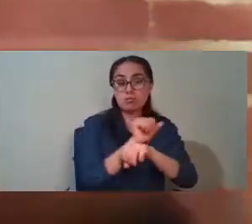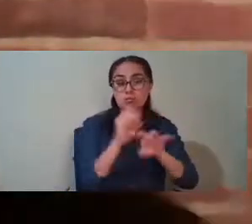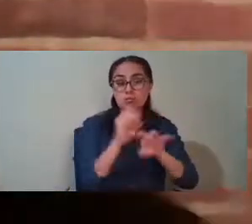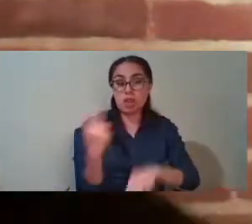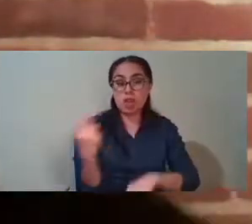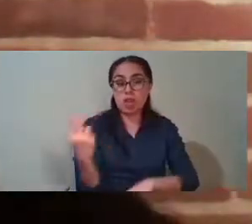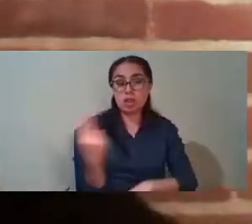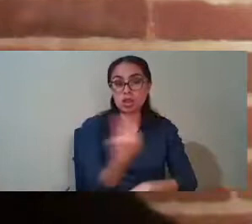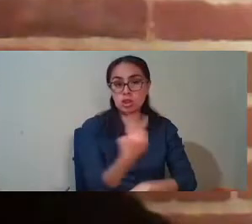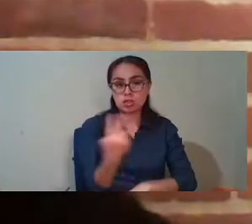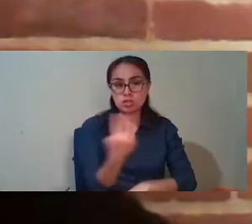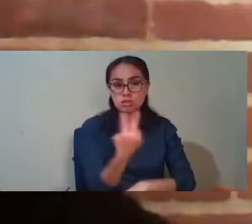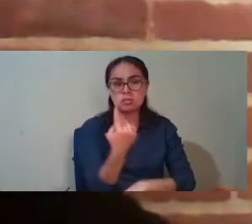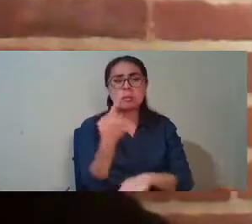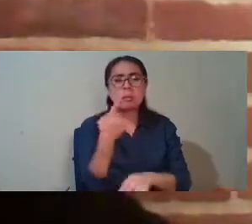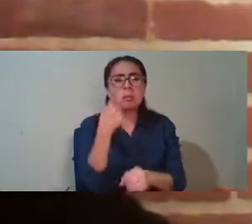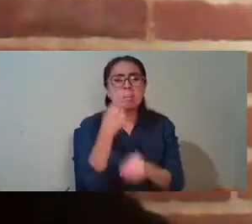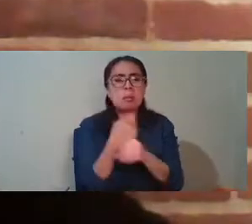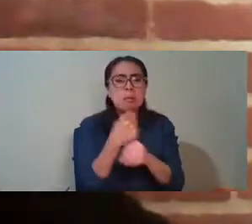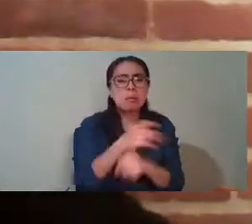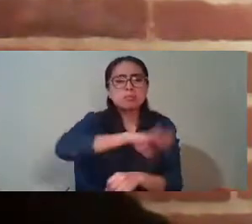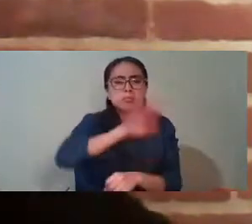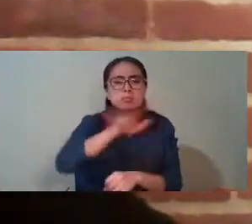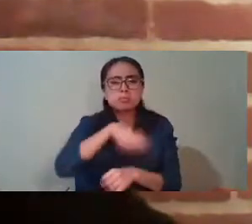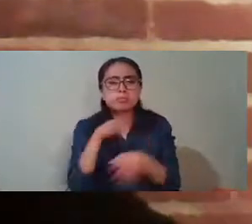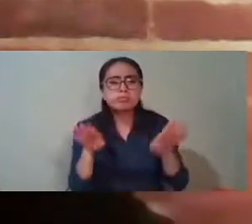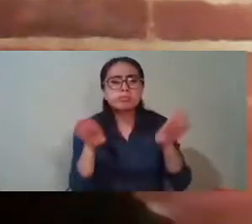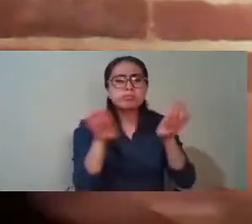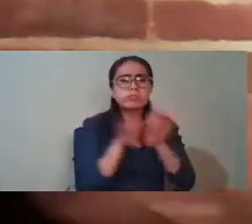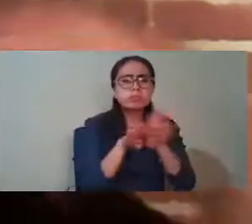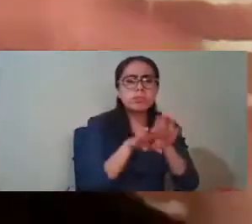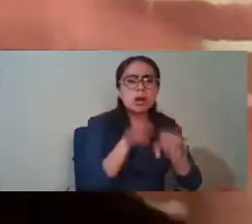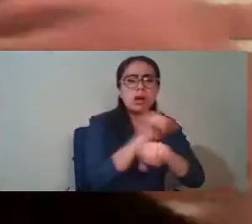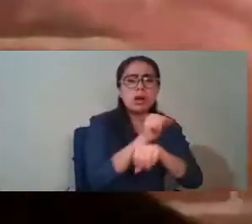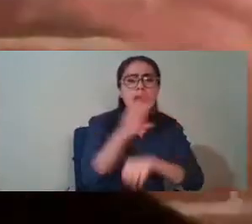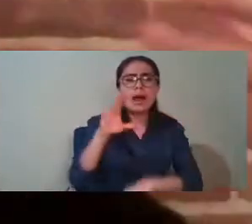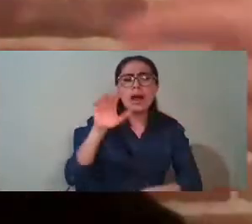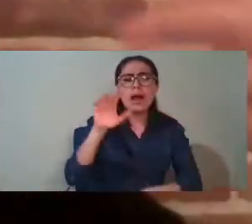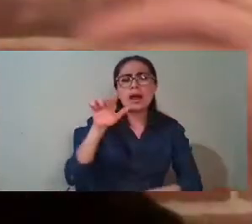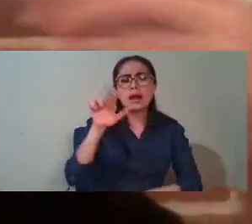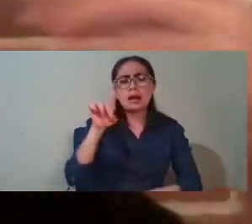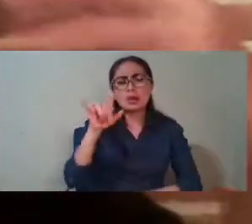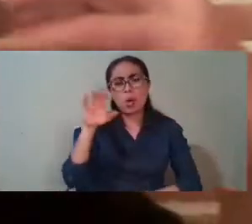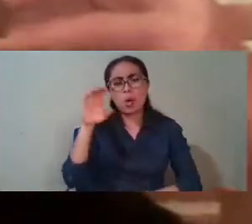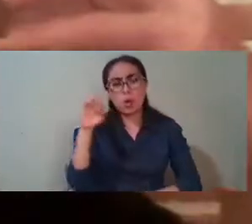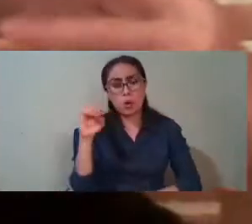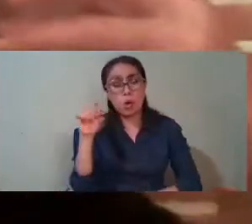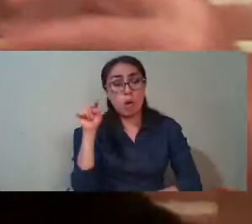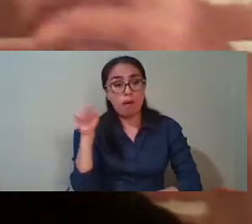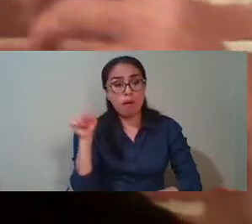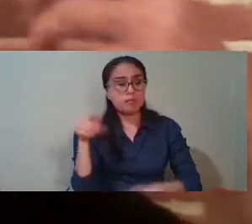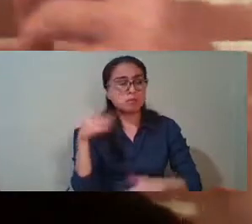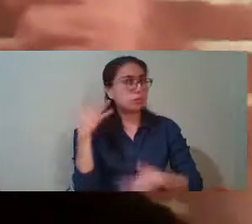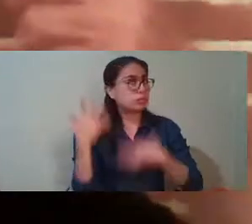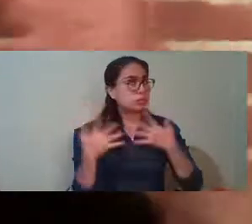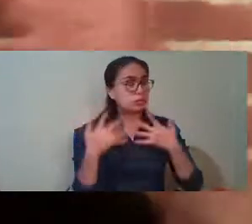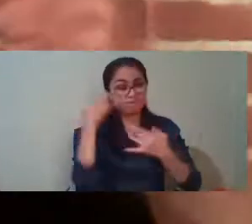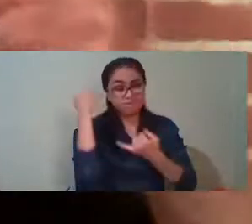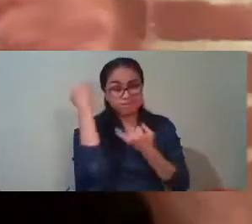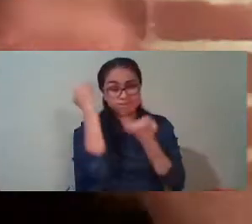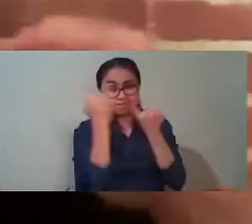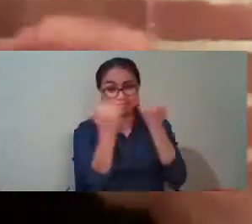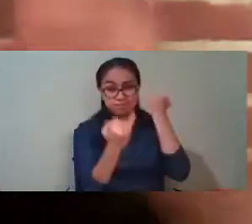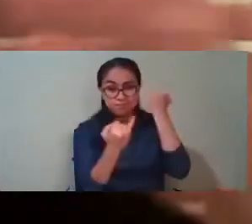les di libertad, entonces dijeron, uno de los actores, Claudio Martínez Bell, extremadamente creativo, además, con